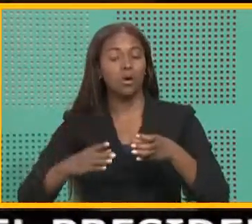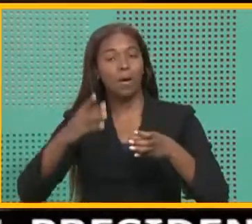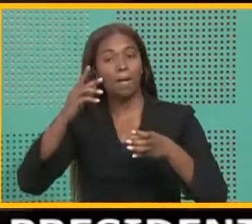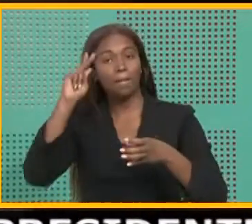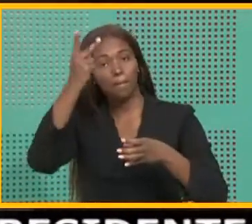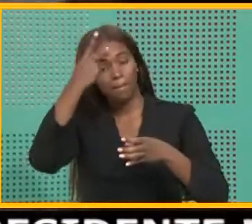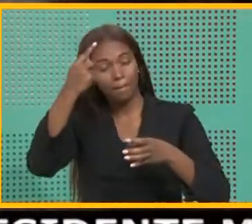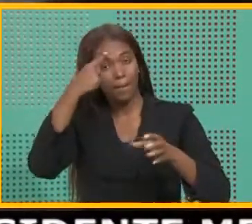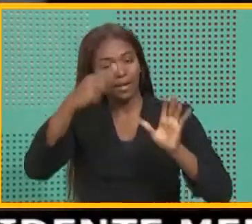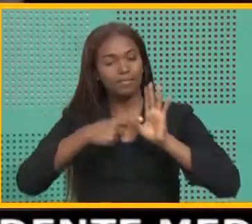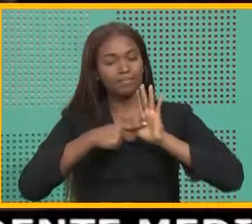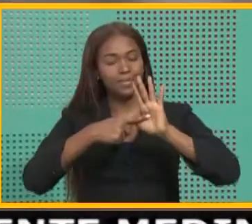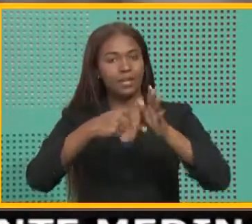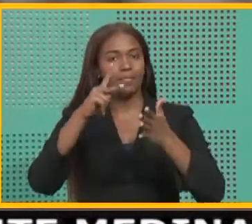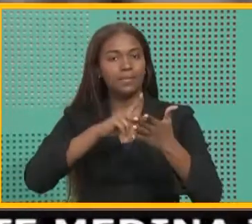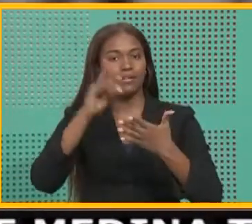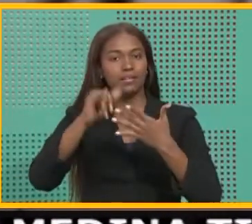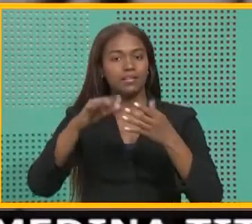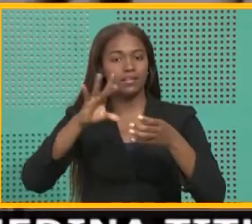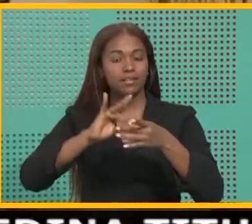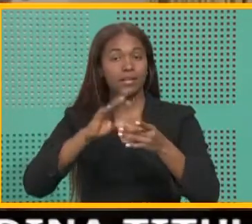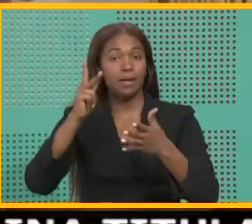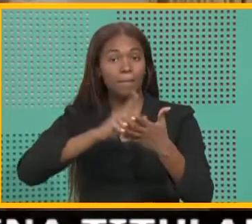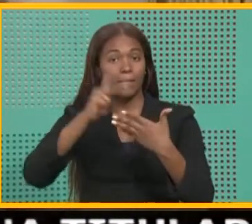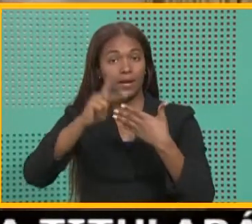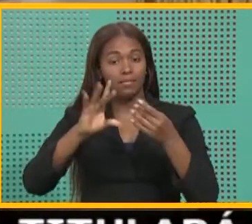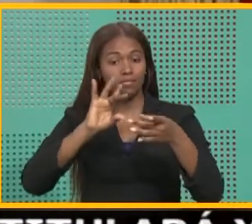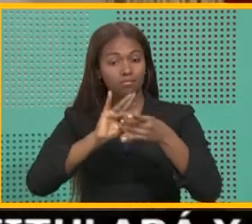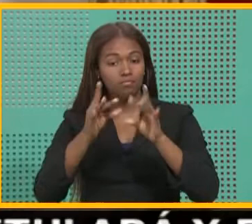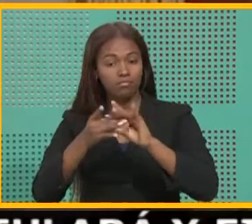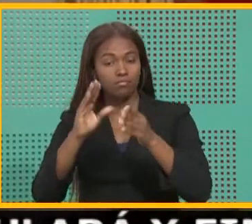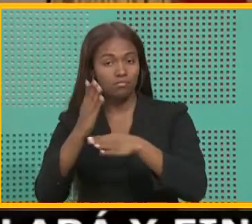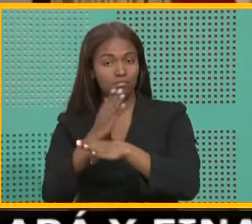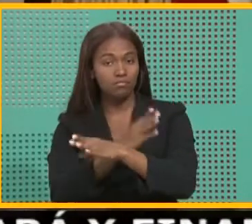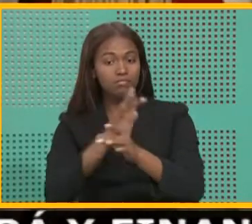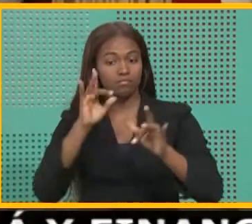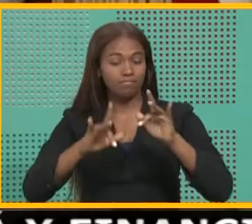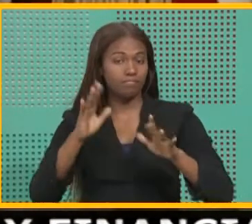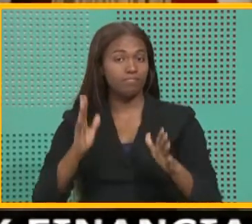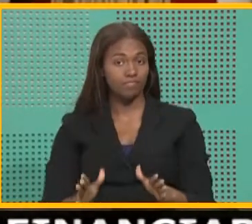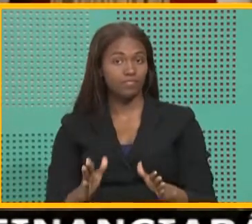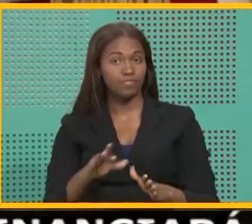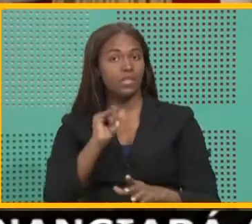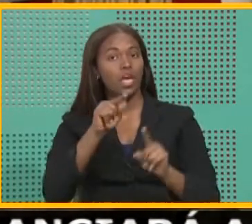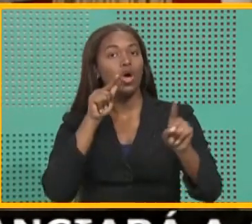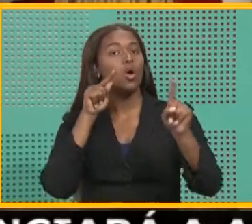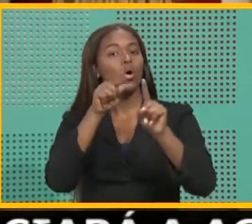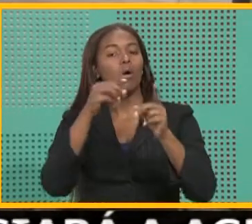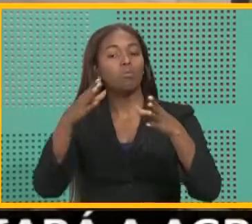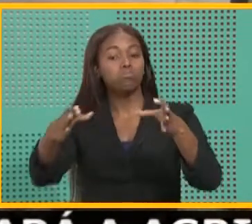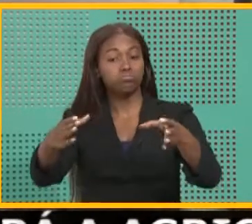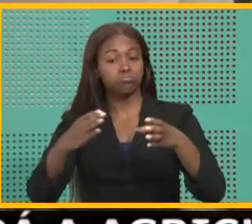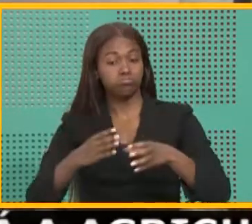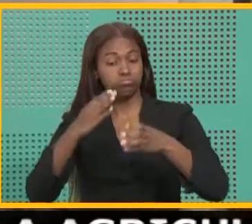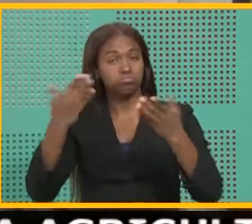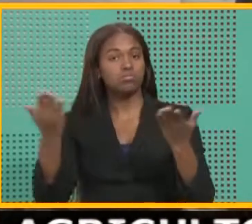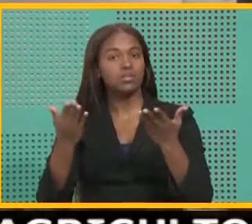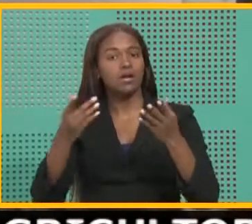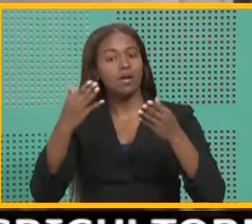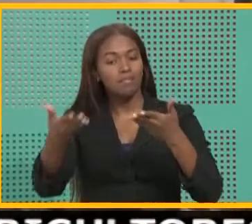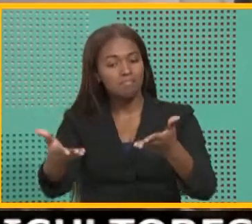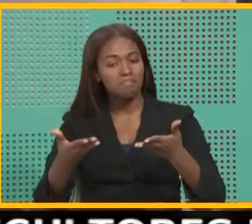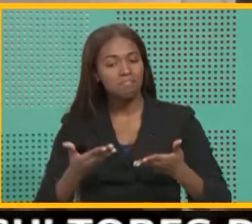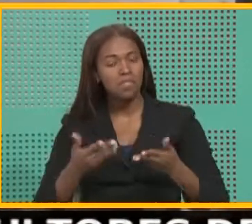la presentación de proyectos del programa de encadenamiento productivo digital. El objetivo de la convocatoria es recibir